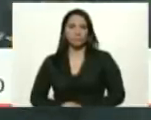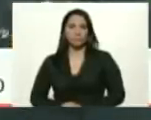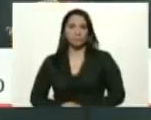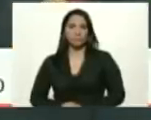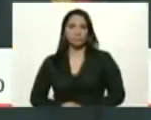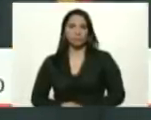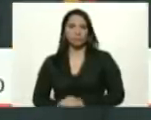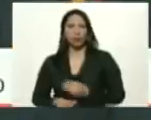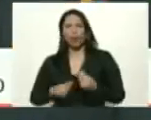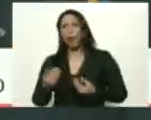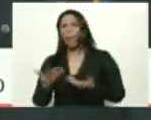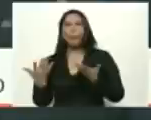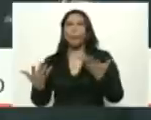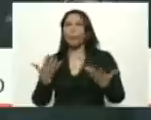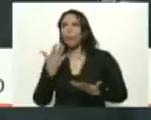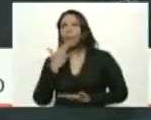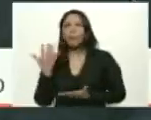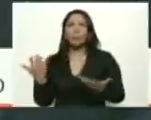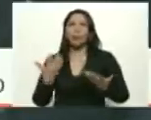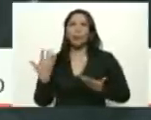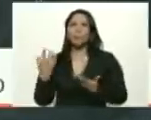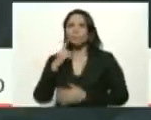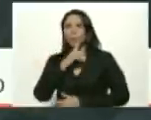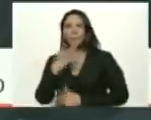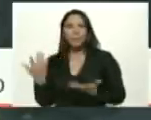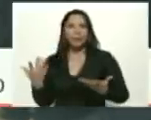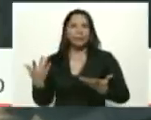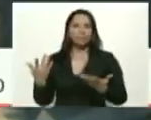¿cómo se pudiera llamar? Un link.